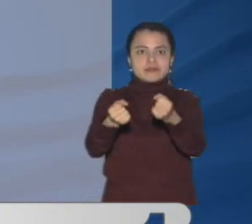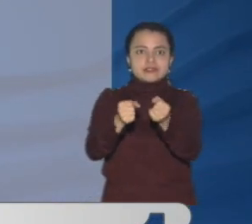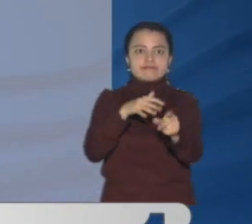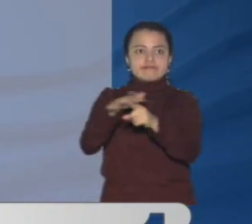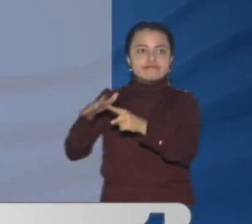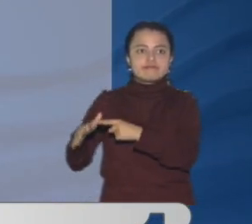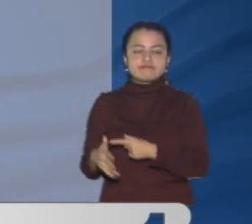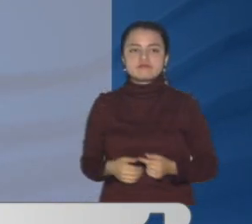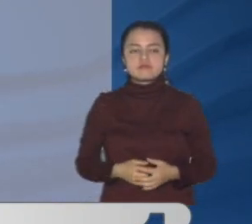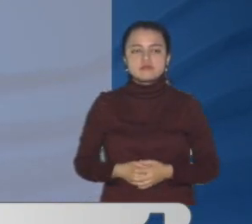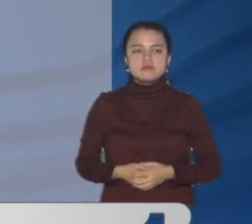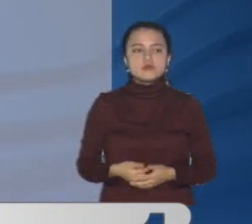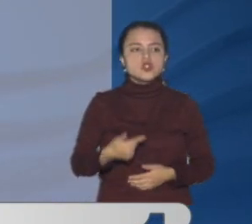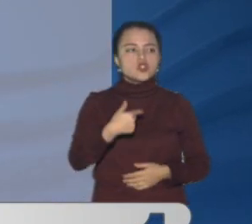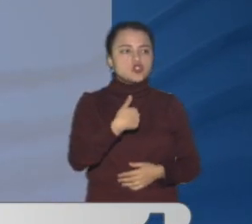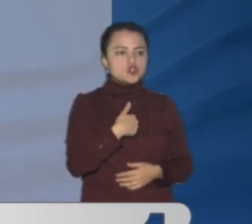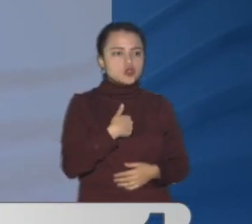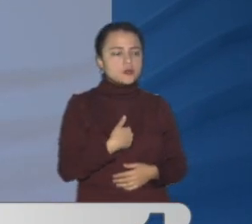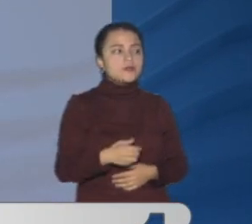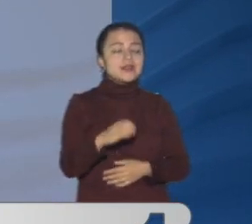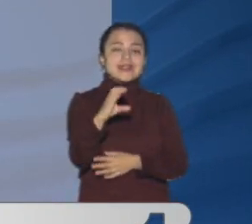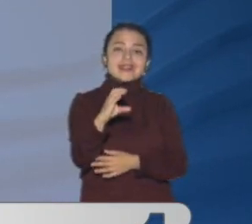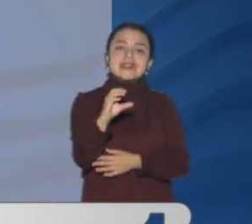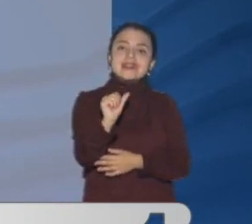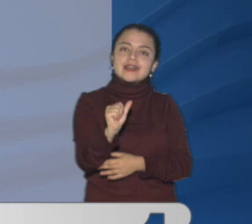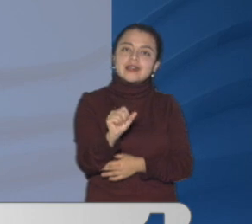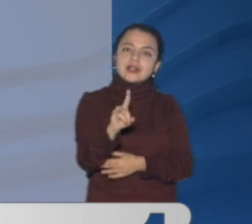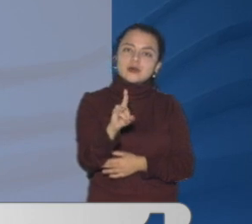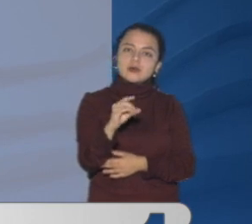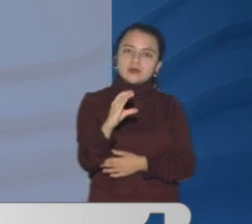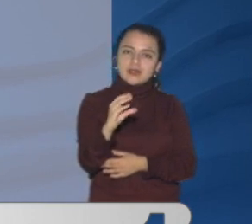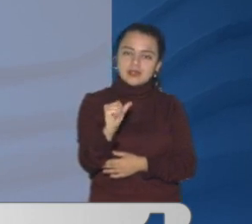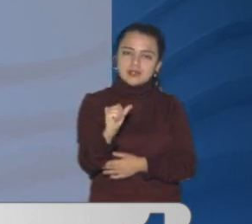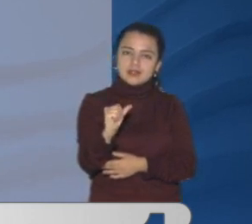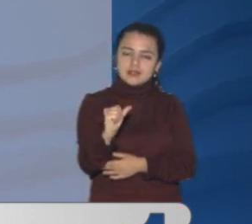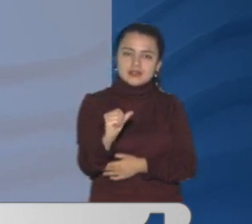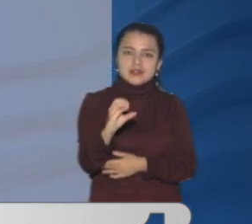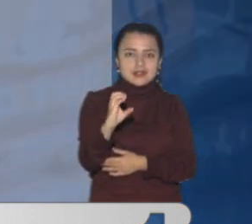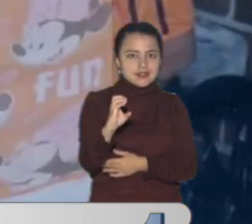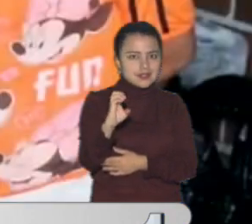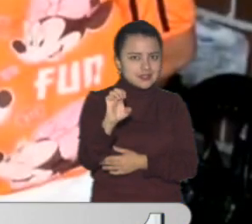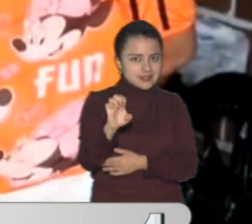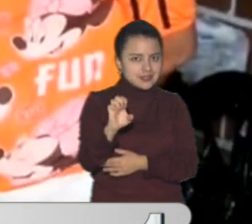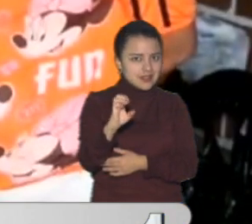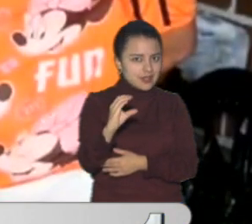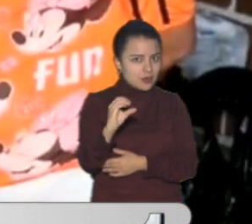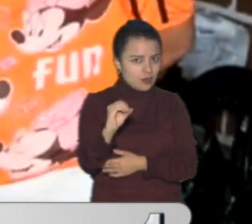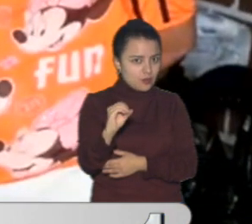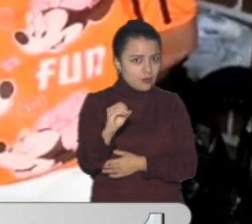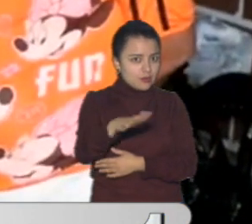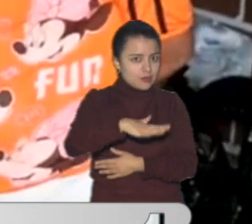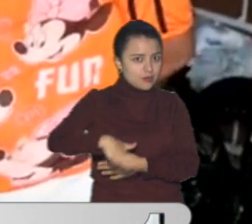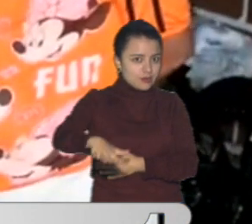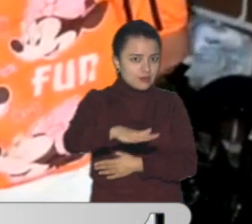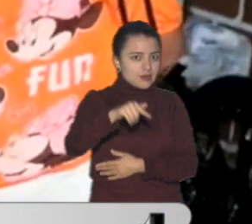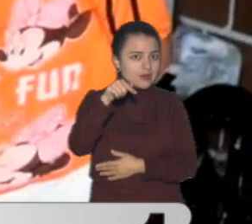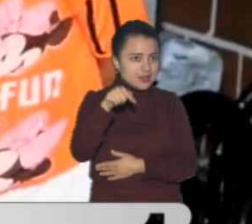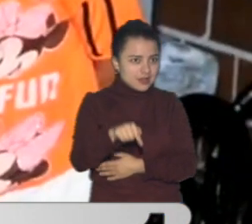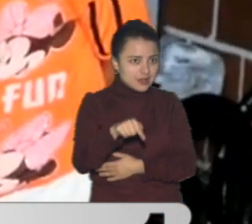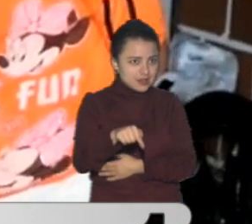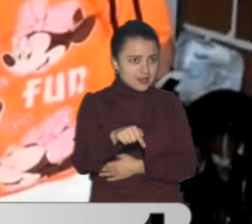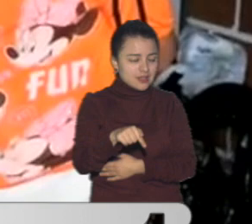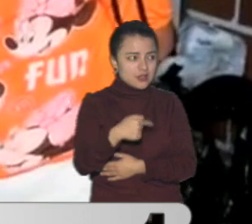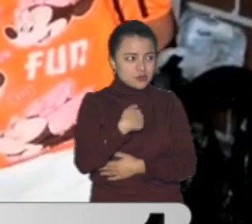recrudece. Soy una usuaria de Cauca Seco y mire cómo estamos, mire el agua donde nos da. Yo ya tengo mi chivo